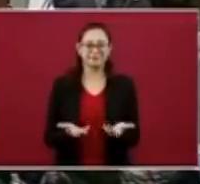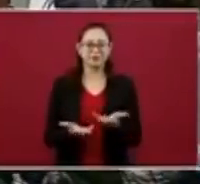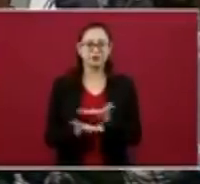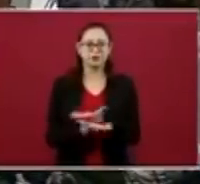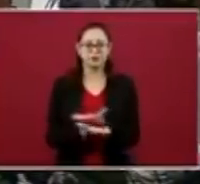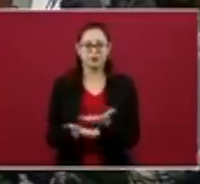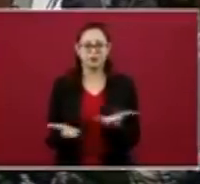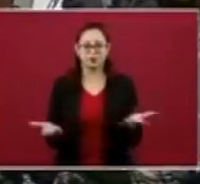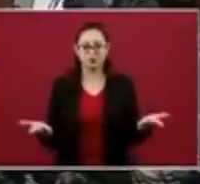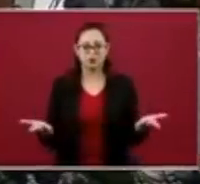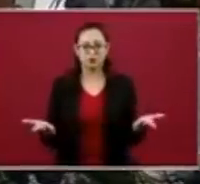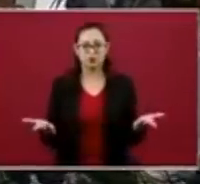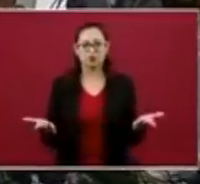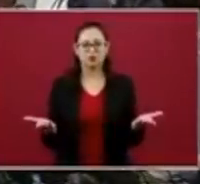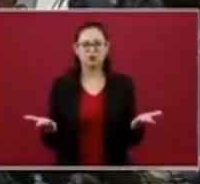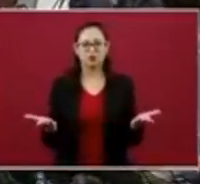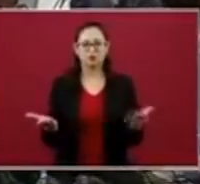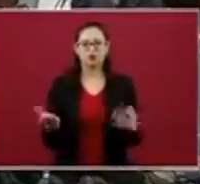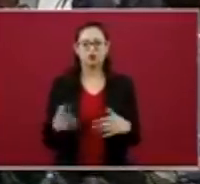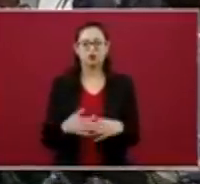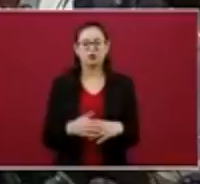ustedes son